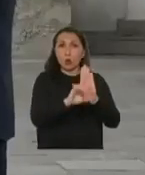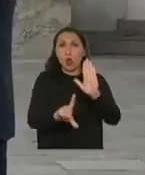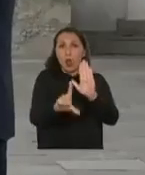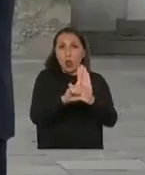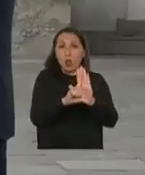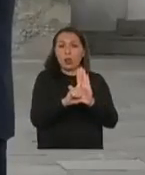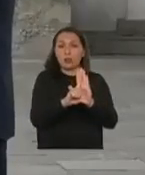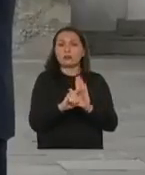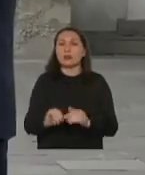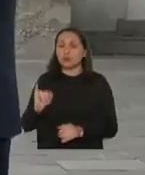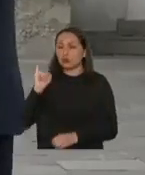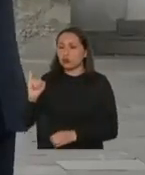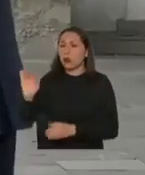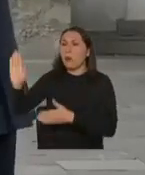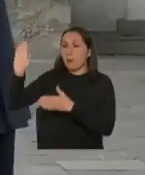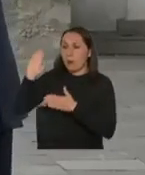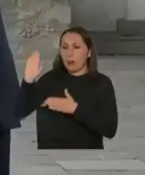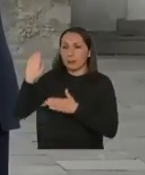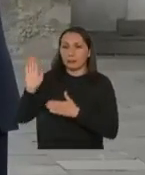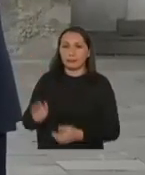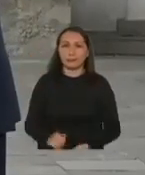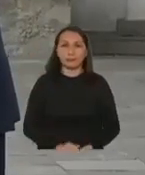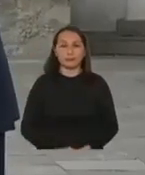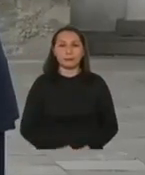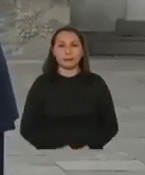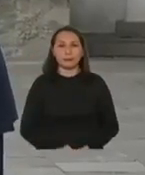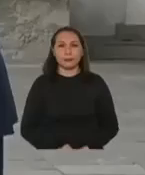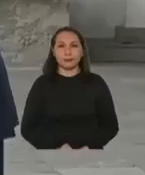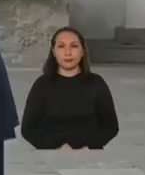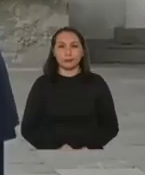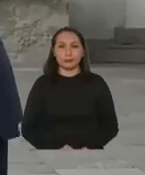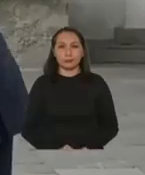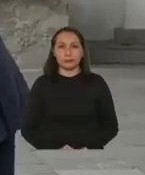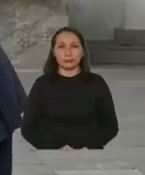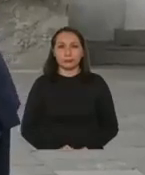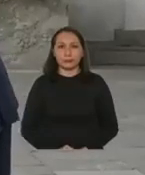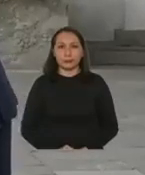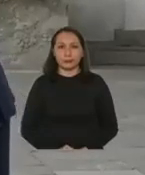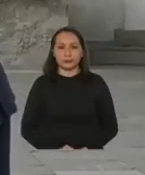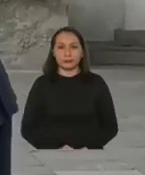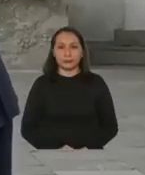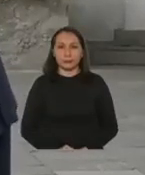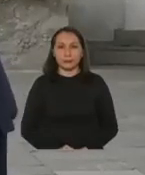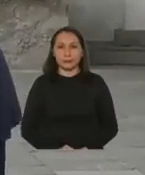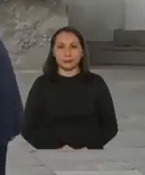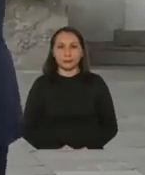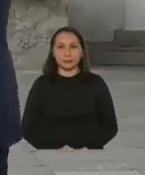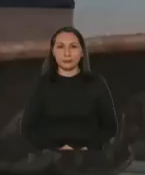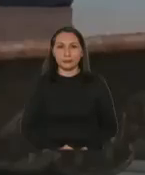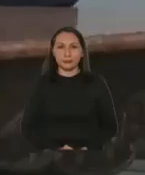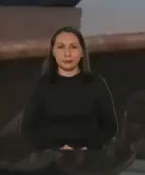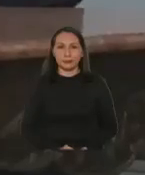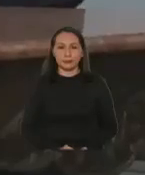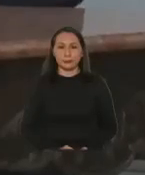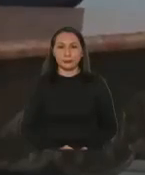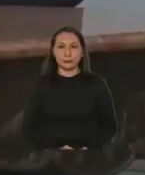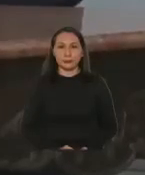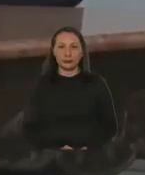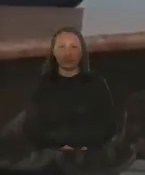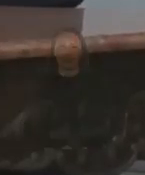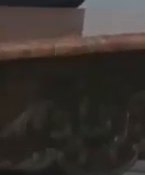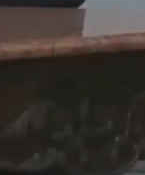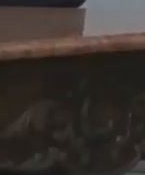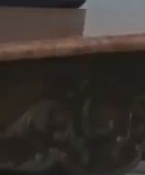trabajado. Dejar ese equipo igual genera una especie de, no sé, un dolor, una nostalgia. Ya. También así lo transmití en mis redes sociales en su